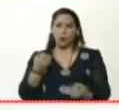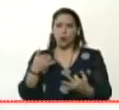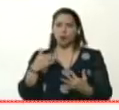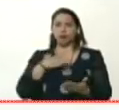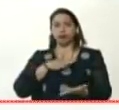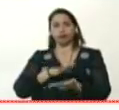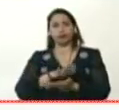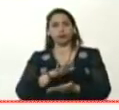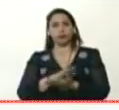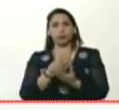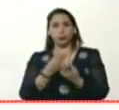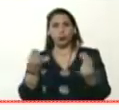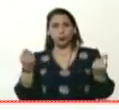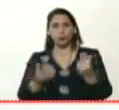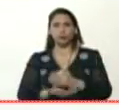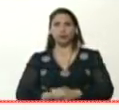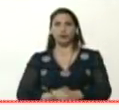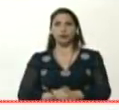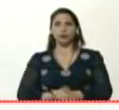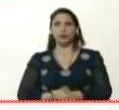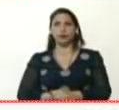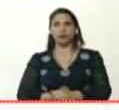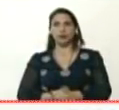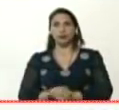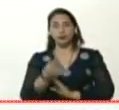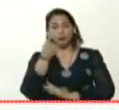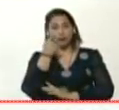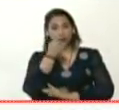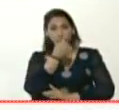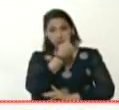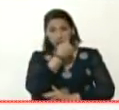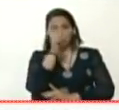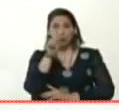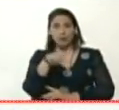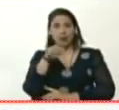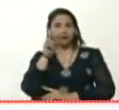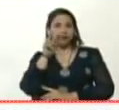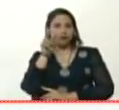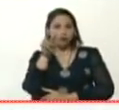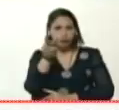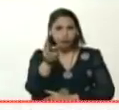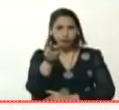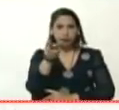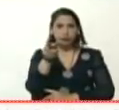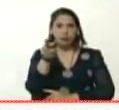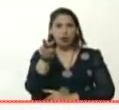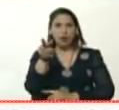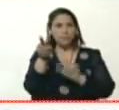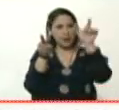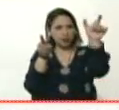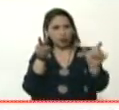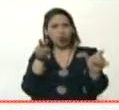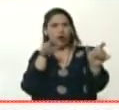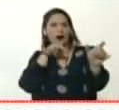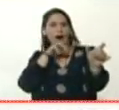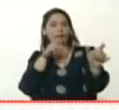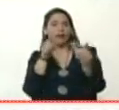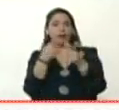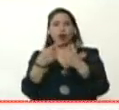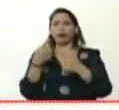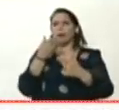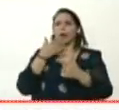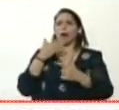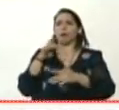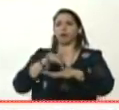tranquilidad. Viendo los ojos al interlocutor, por muy imperio que sea, por muy